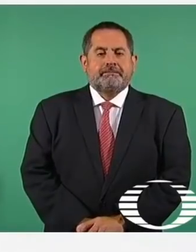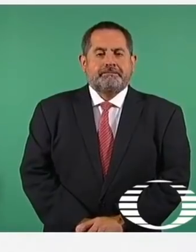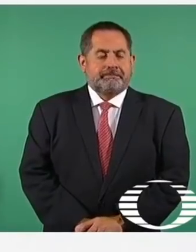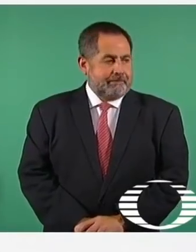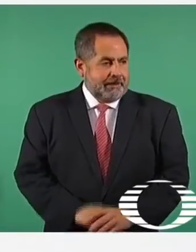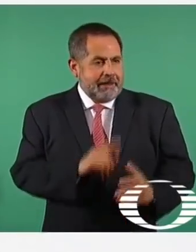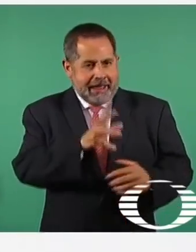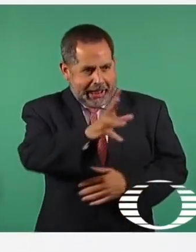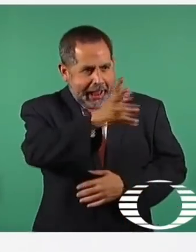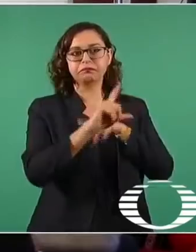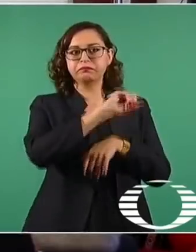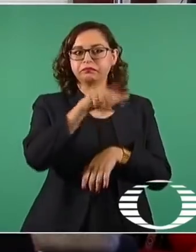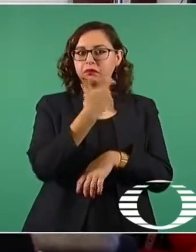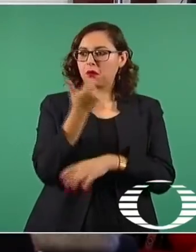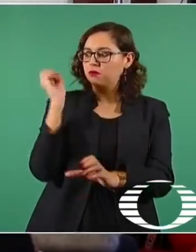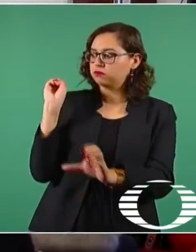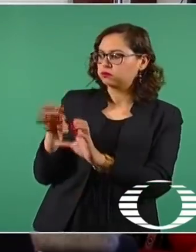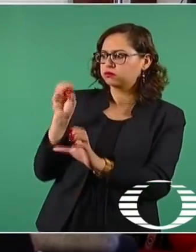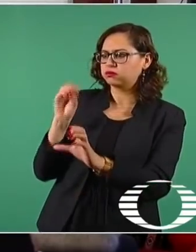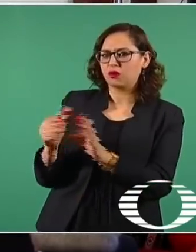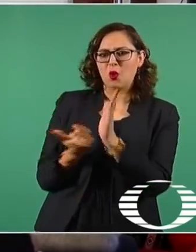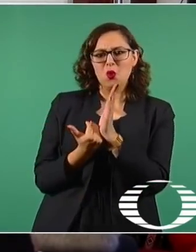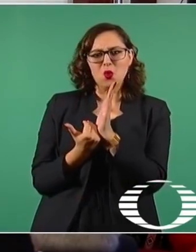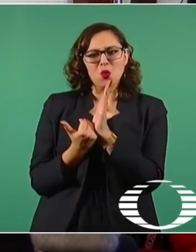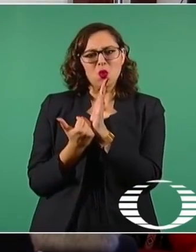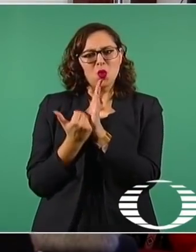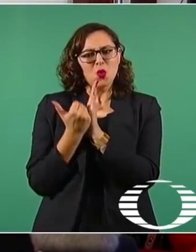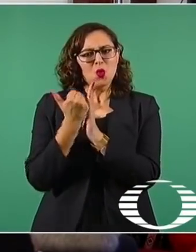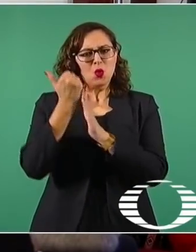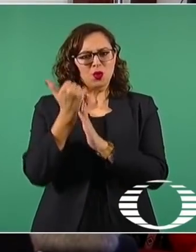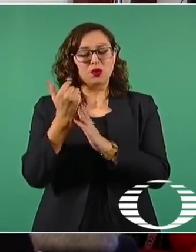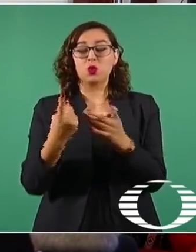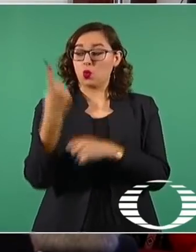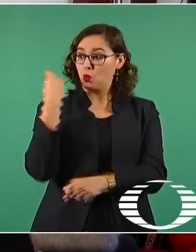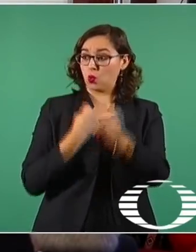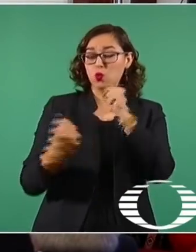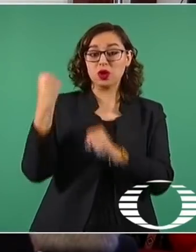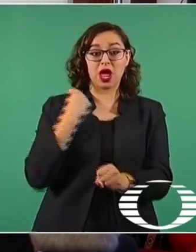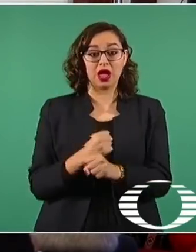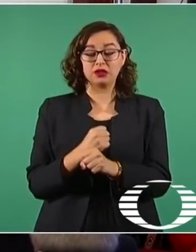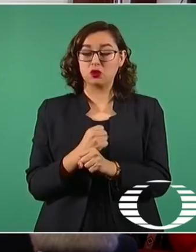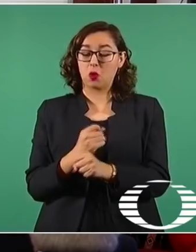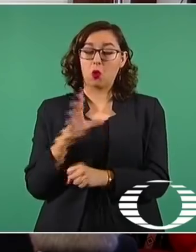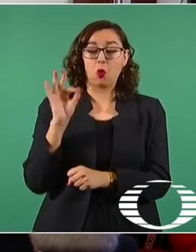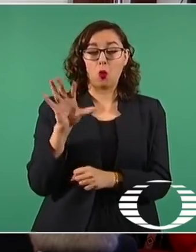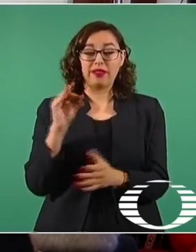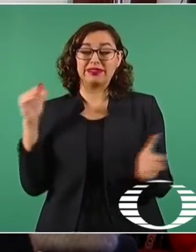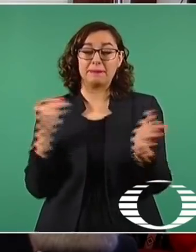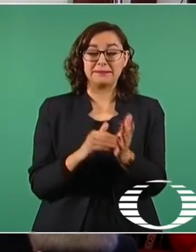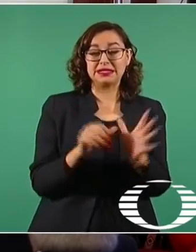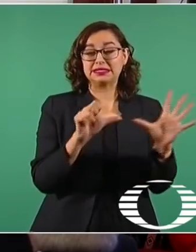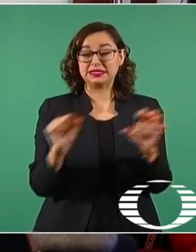tengan para que aprendan. Reiteró que en los 3 años que lleva su gobierno ha alcanzado la mayoría de sus compromisos en materia